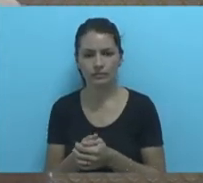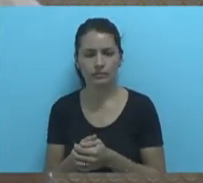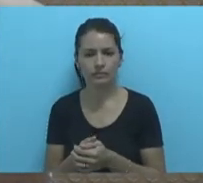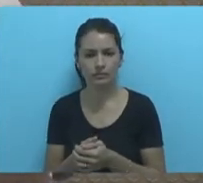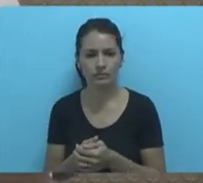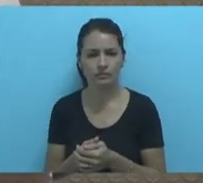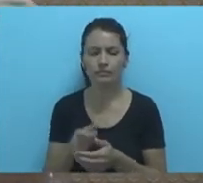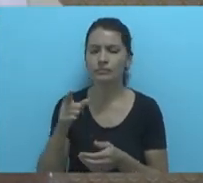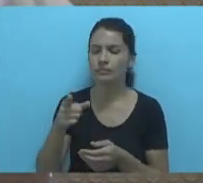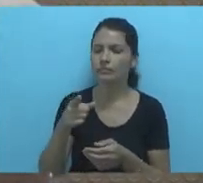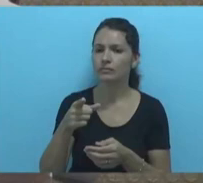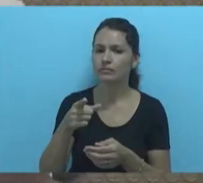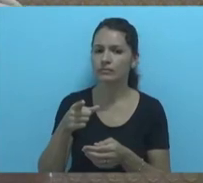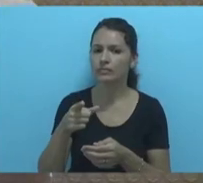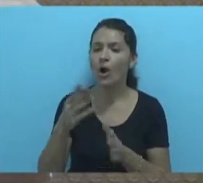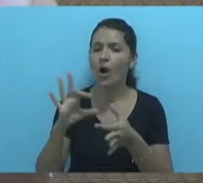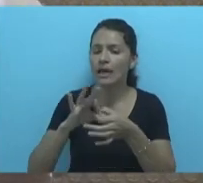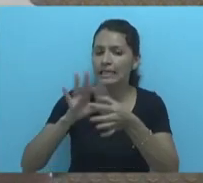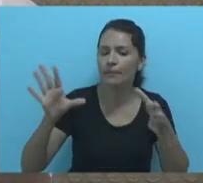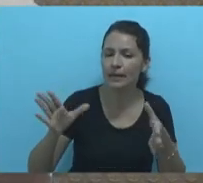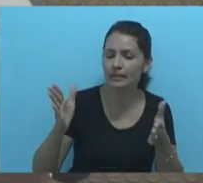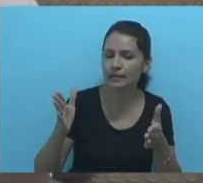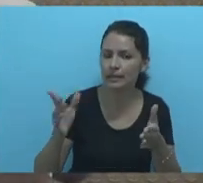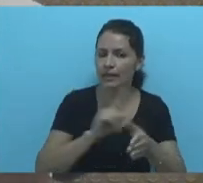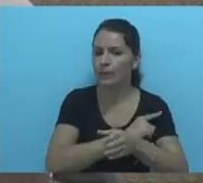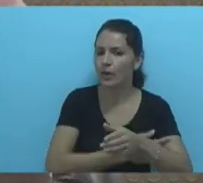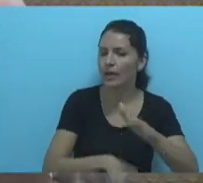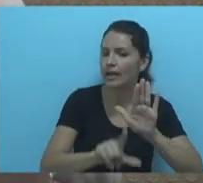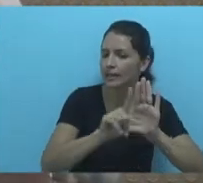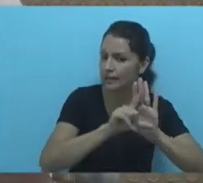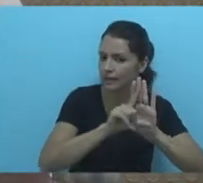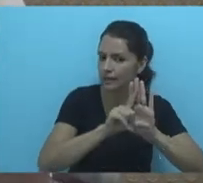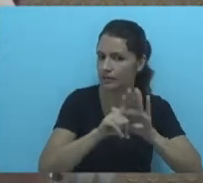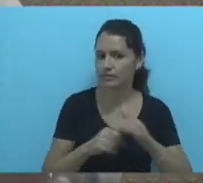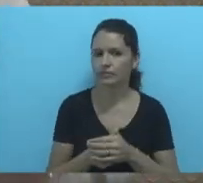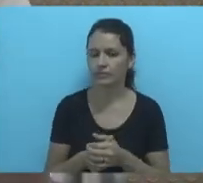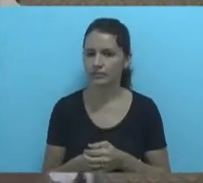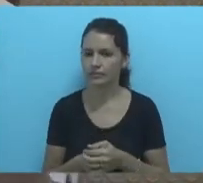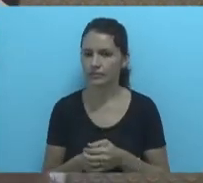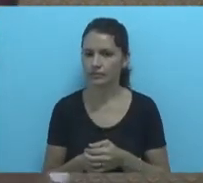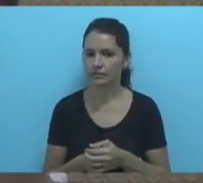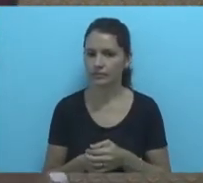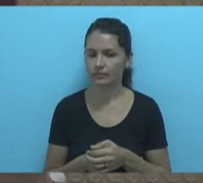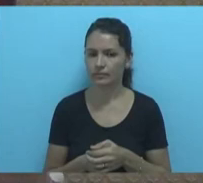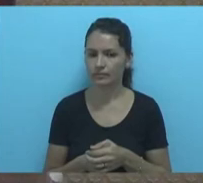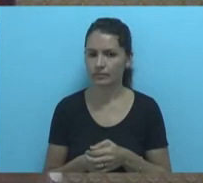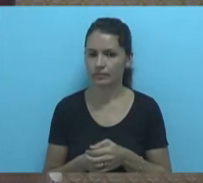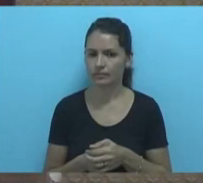sino porque eso no altera la independencia del poder legislativo, que a ella le toca presidir en el caso del Senado de la